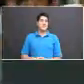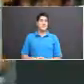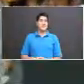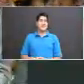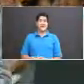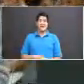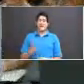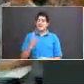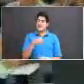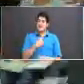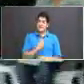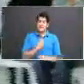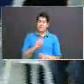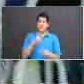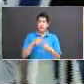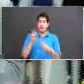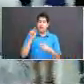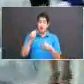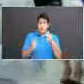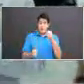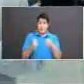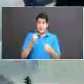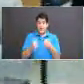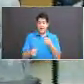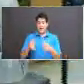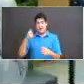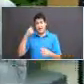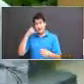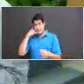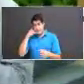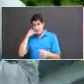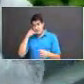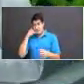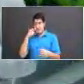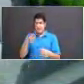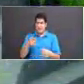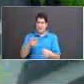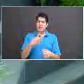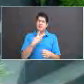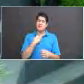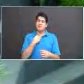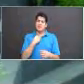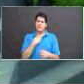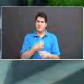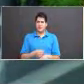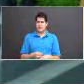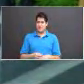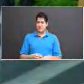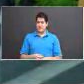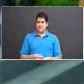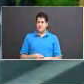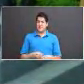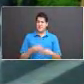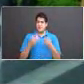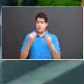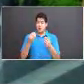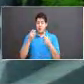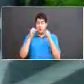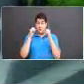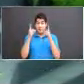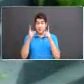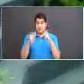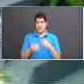Si solo el hecho que vayan manejando y hablando por celular, hermano, es impresionante. ¿Qué cantidad